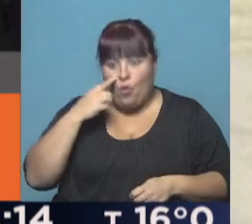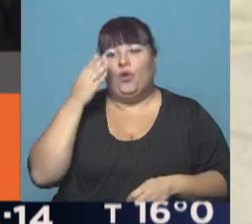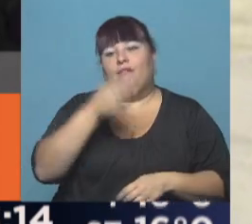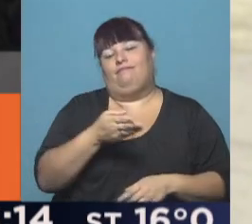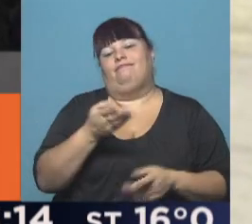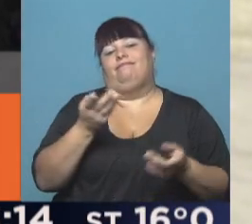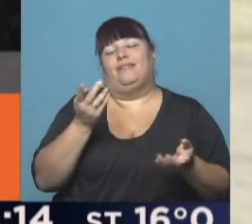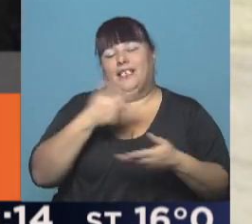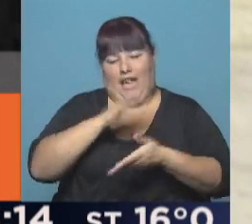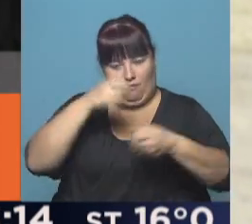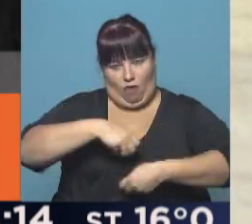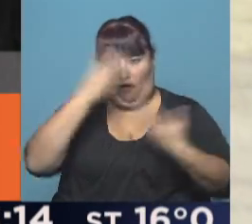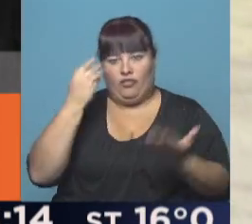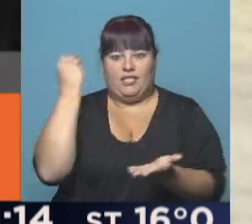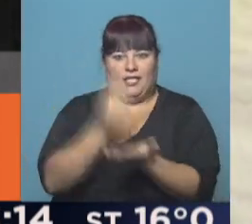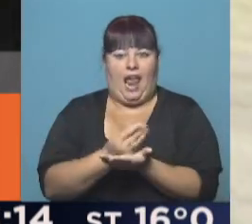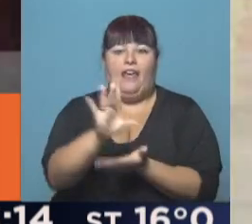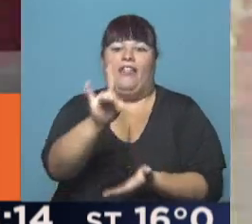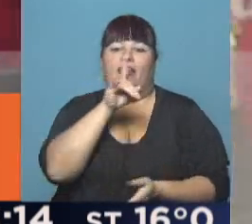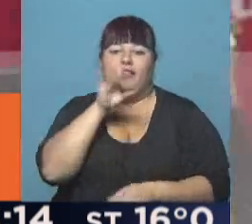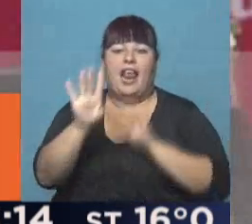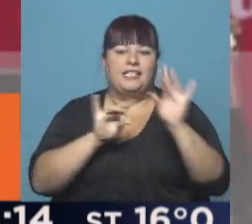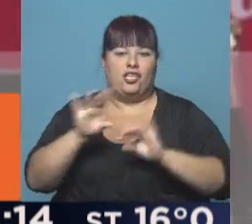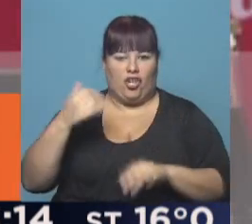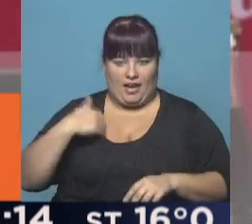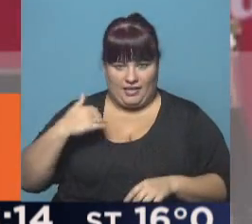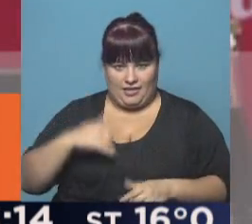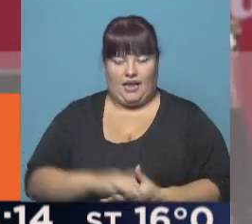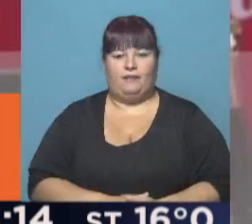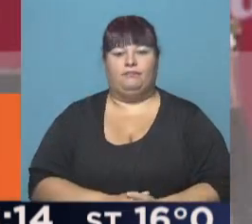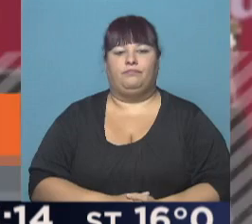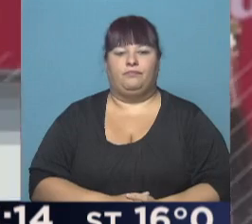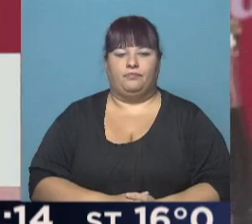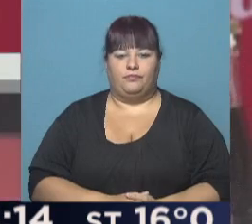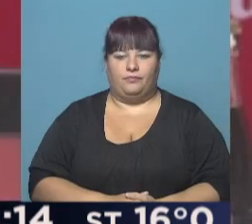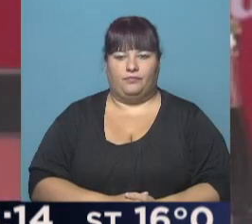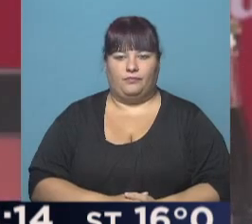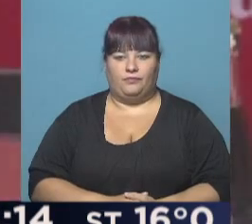redundancia, va a asumir como entrenador de la Selección Argentina de Fútbol.